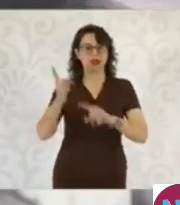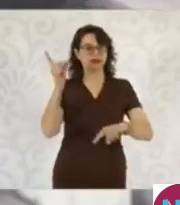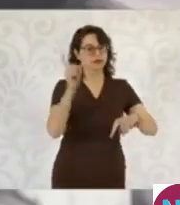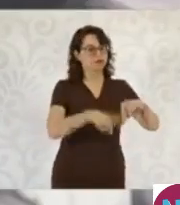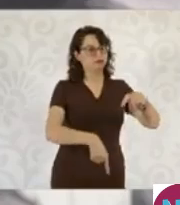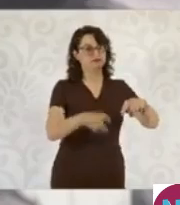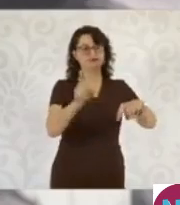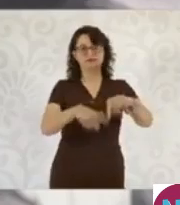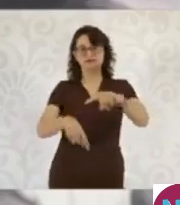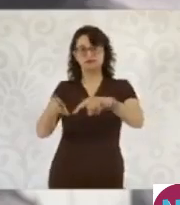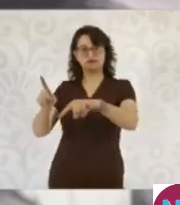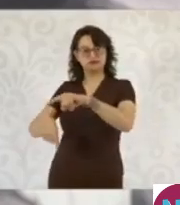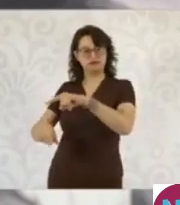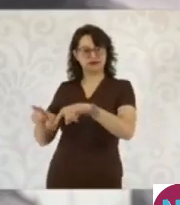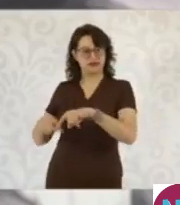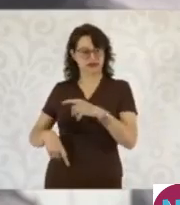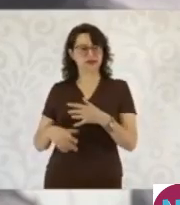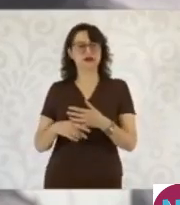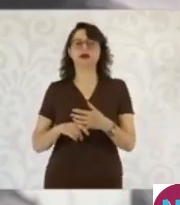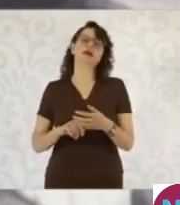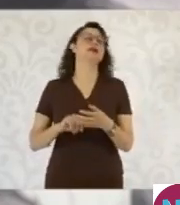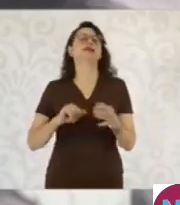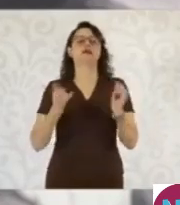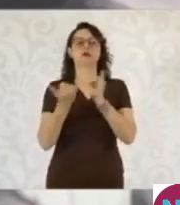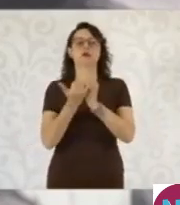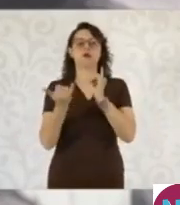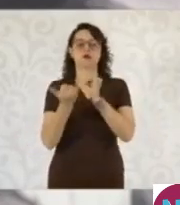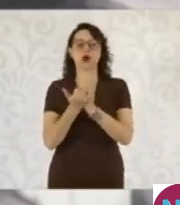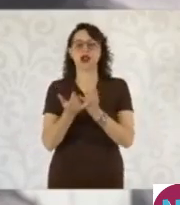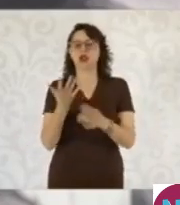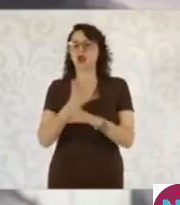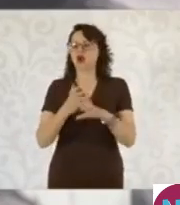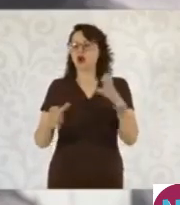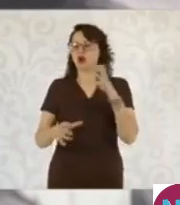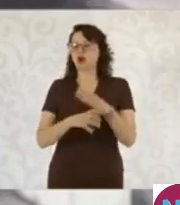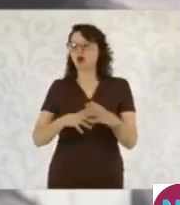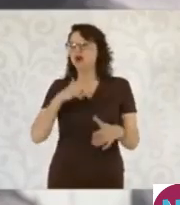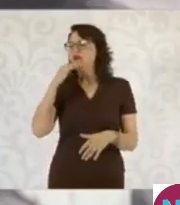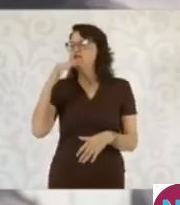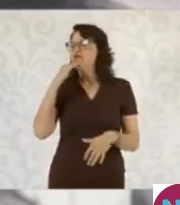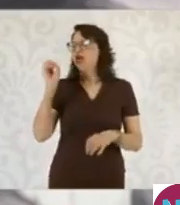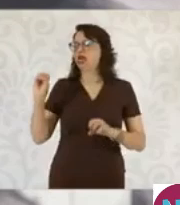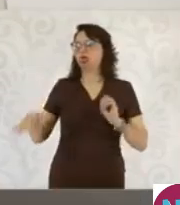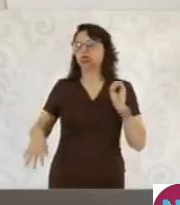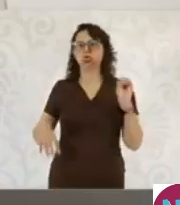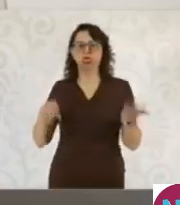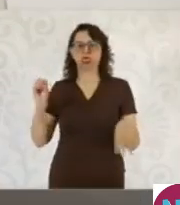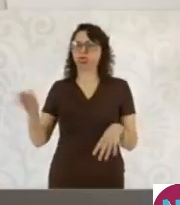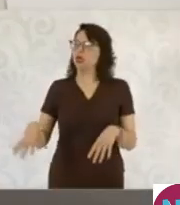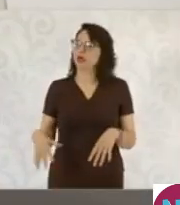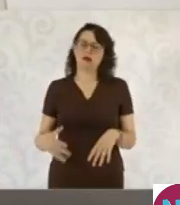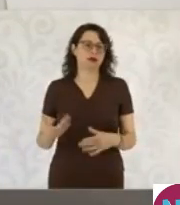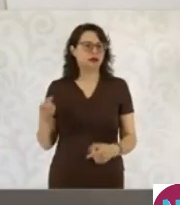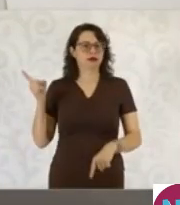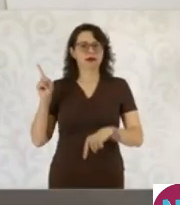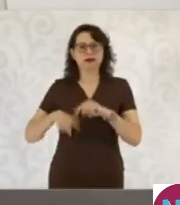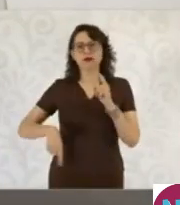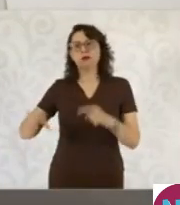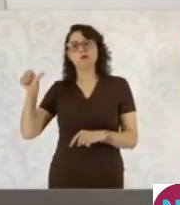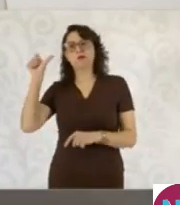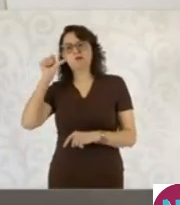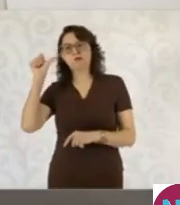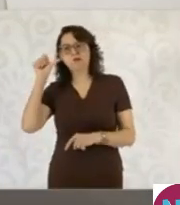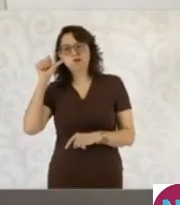los patios y finalmente descacharrizar los mismos, evitando, por ejemplo, las llantas donde